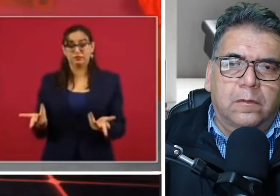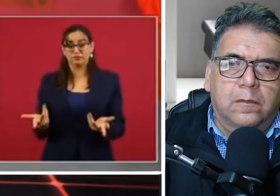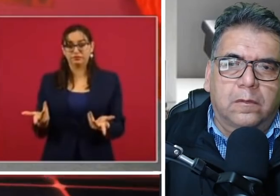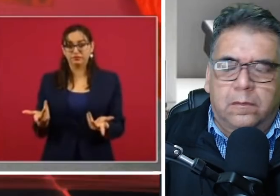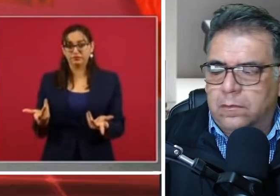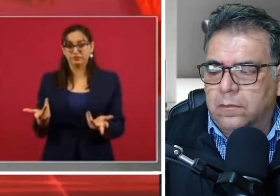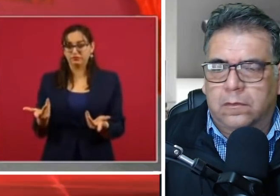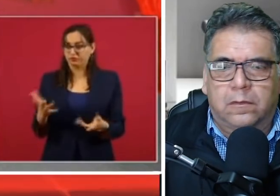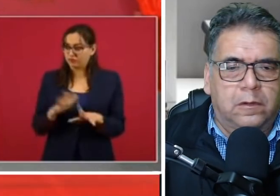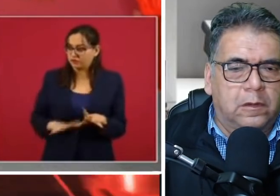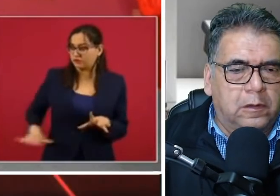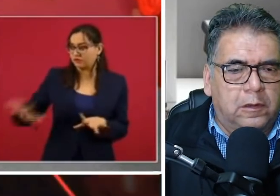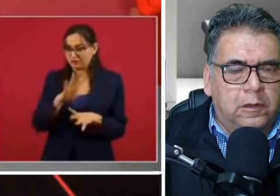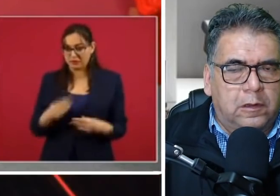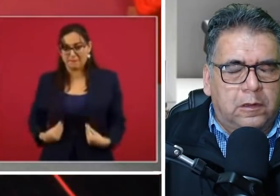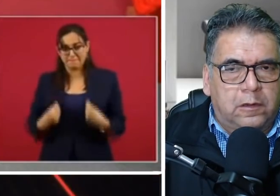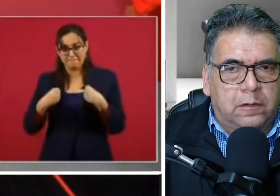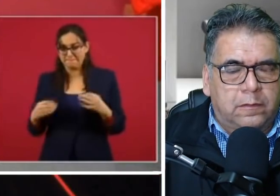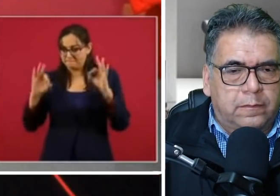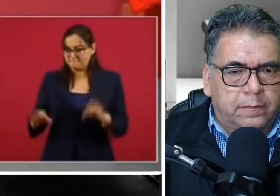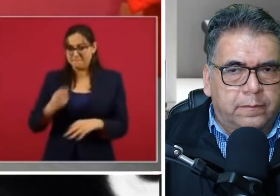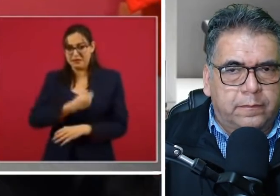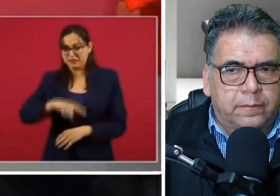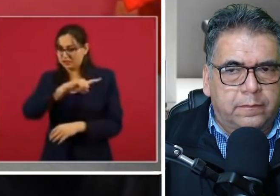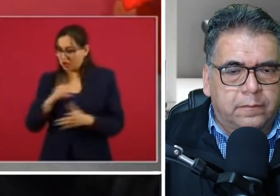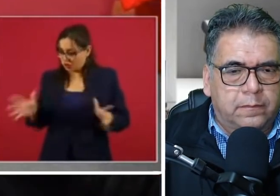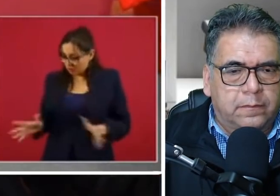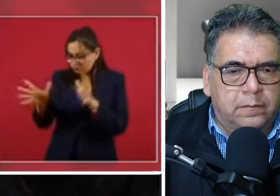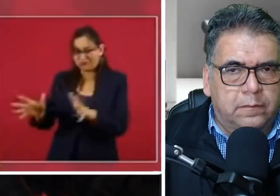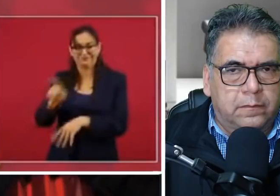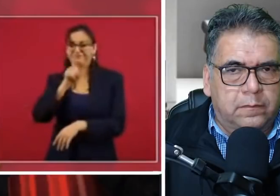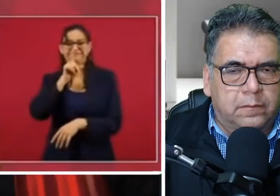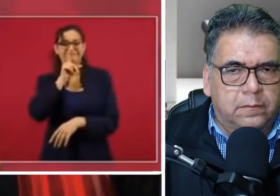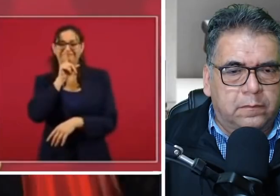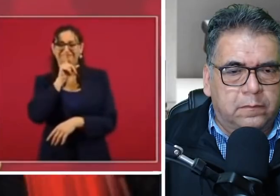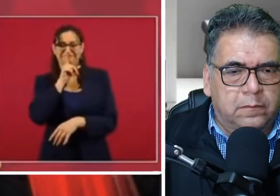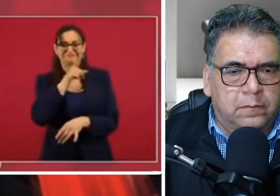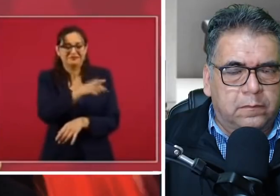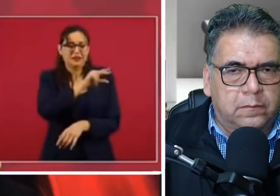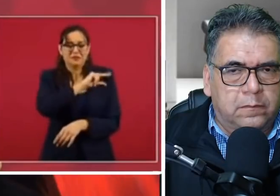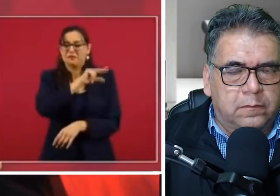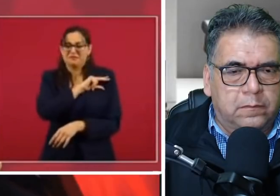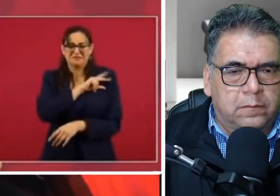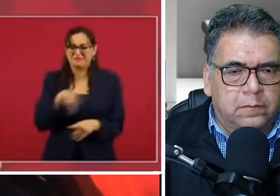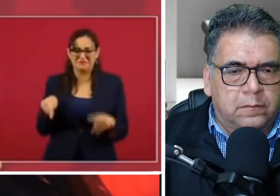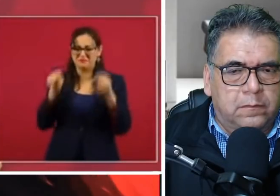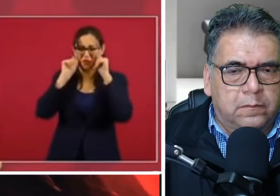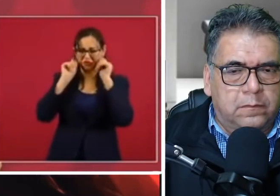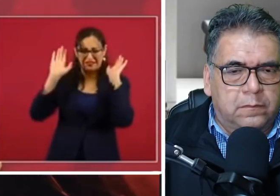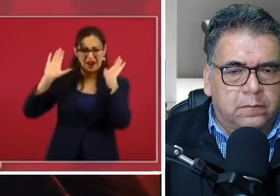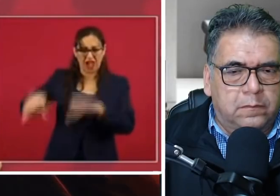tiene que ver con el bienestar, la salud. No, es donde está el mercado,